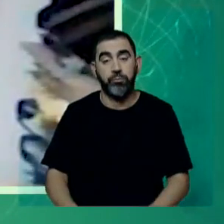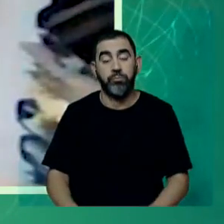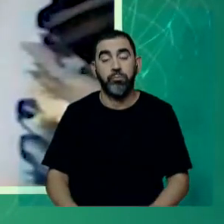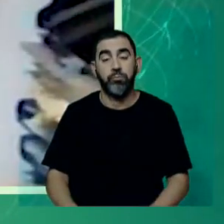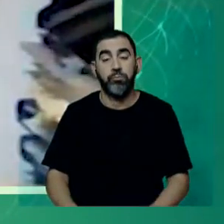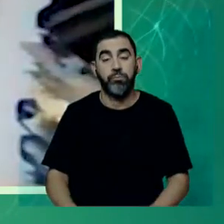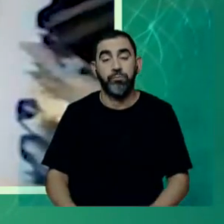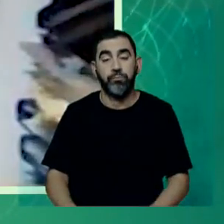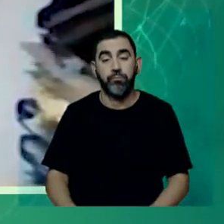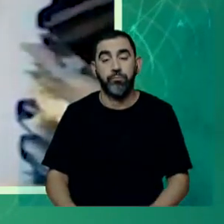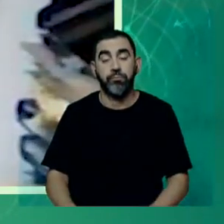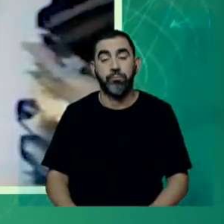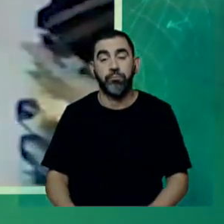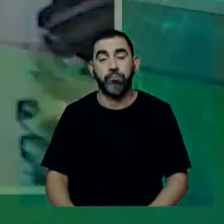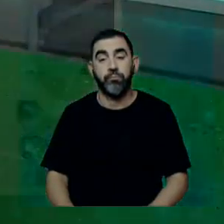a nivel judicial.